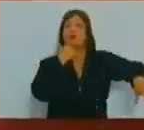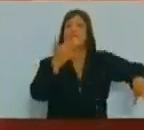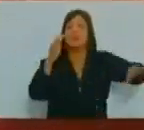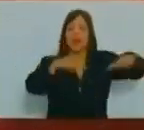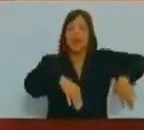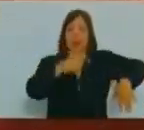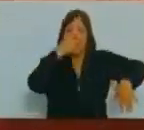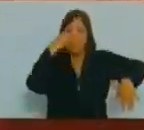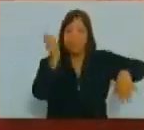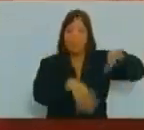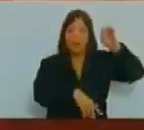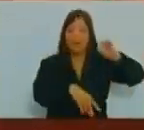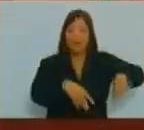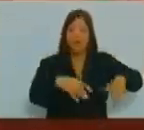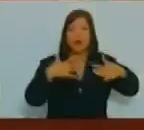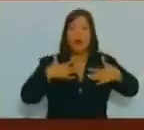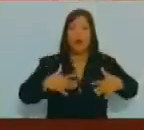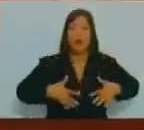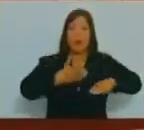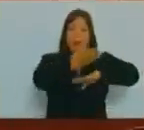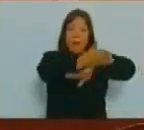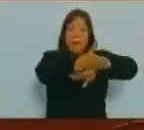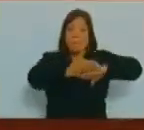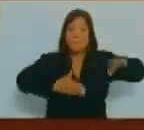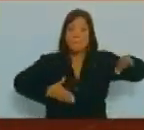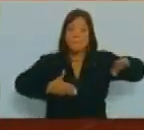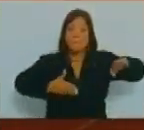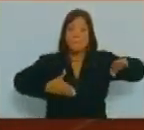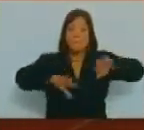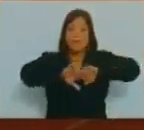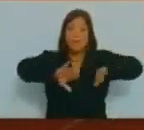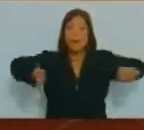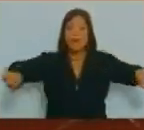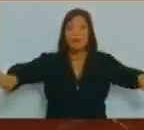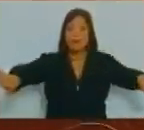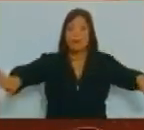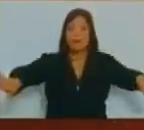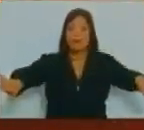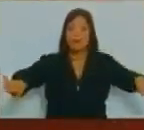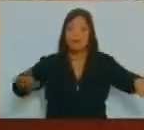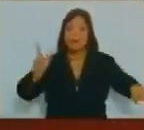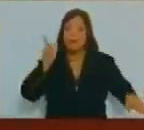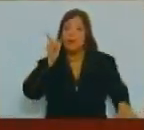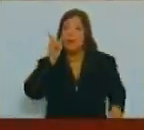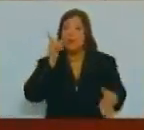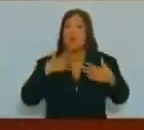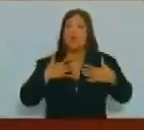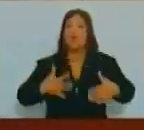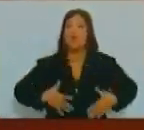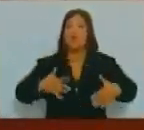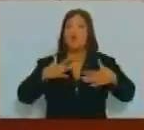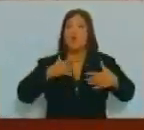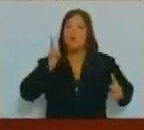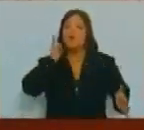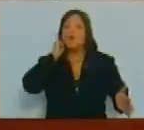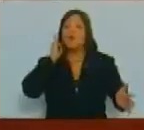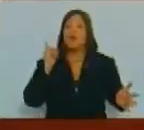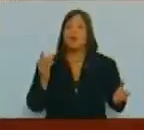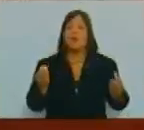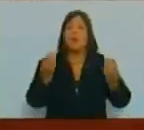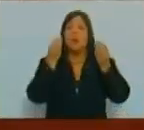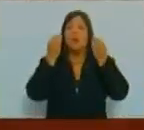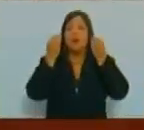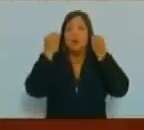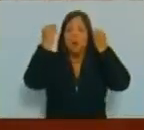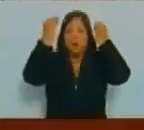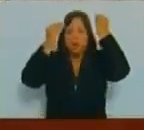de basura la mitad del cuerpo porque la otra mitad lo dejaron en la maleta del carro en la parte trasera del carro imagínense